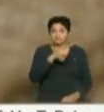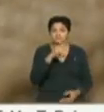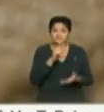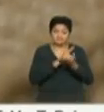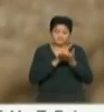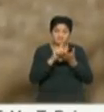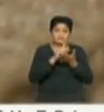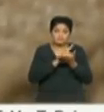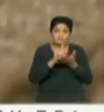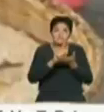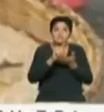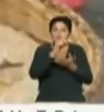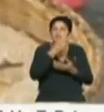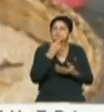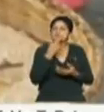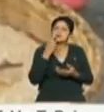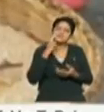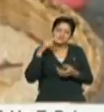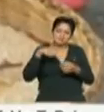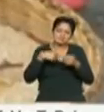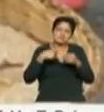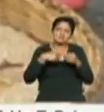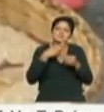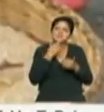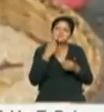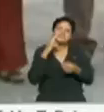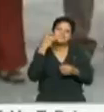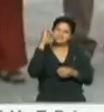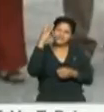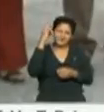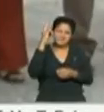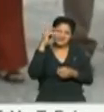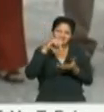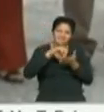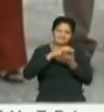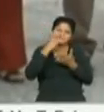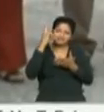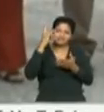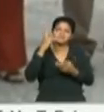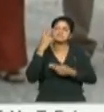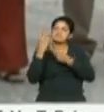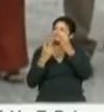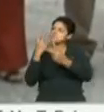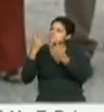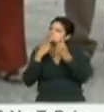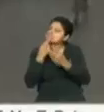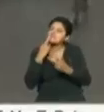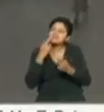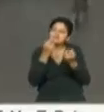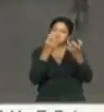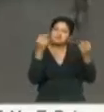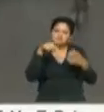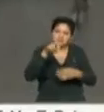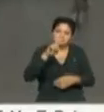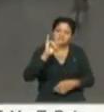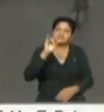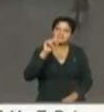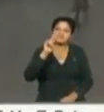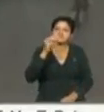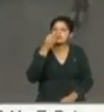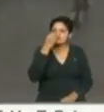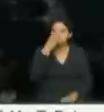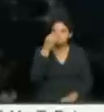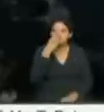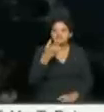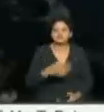efectuaron recorridos por restaurantes de las ciudades de Quito y Riobamba, la organización de un congreso nacional y de una feria de la quinoa,